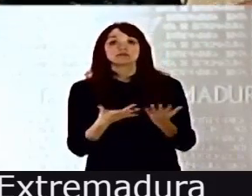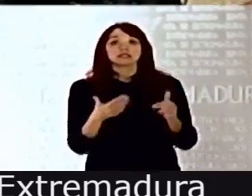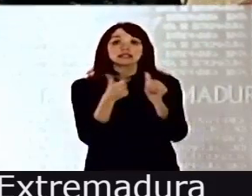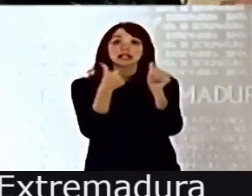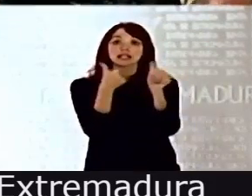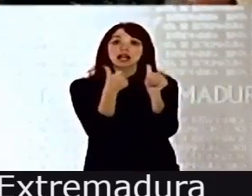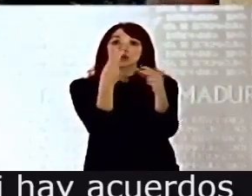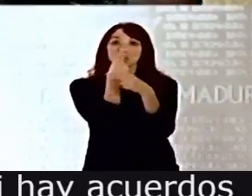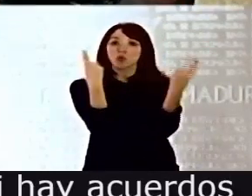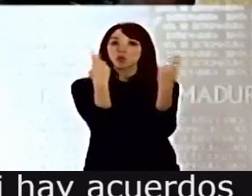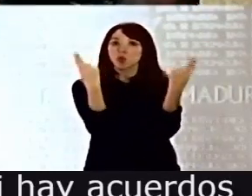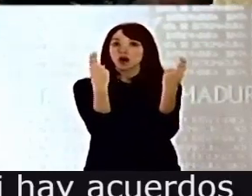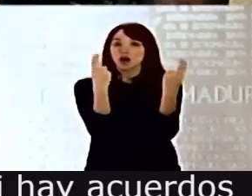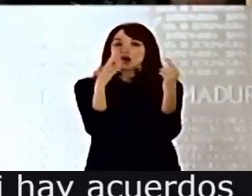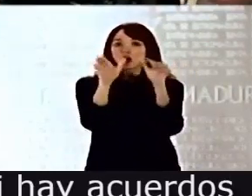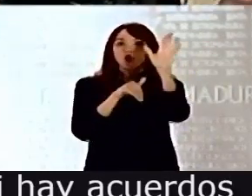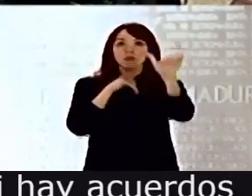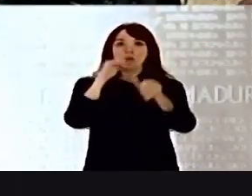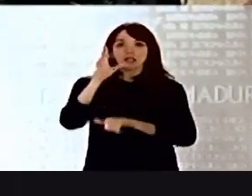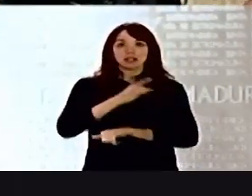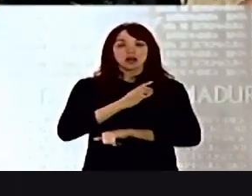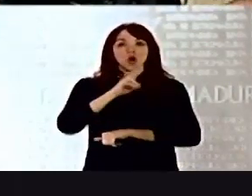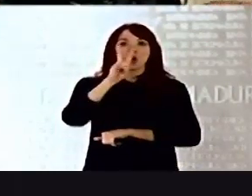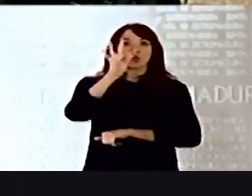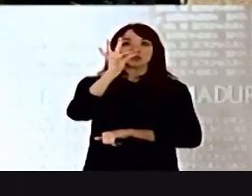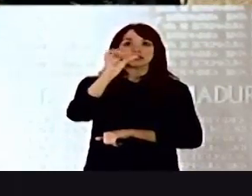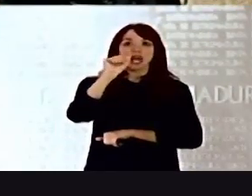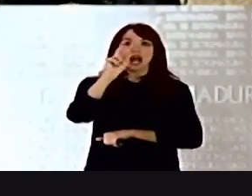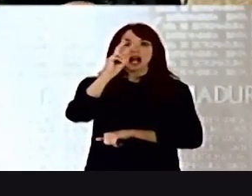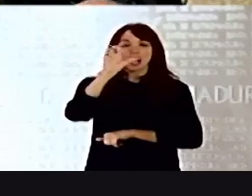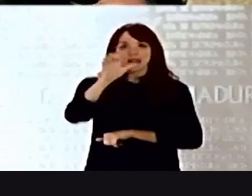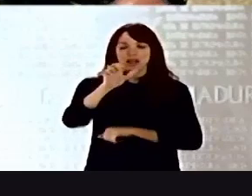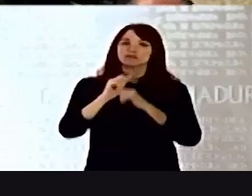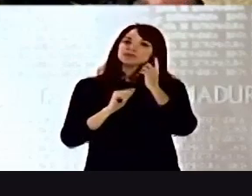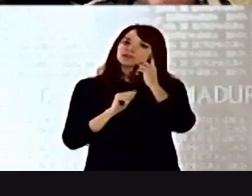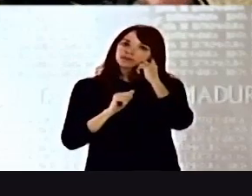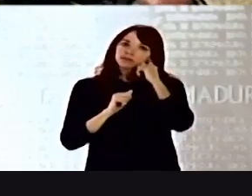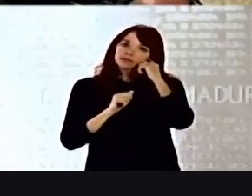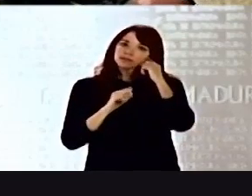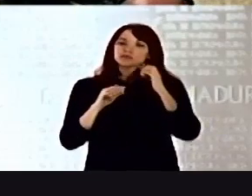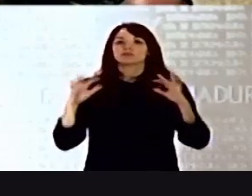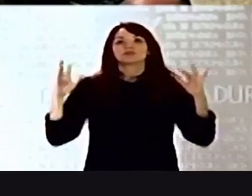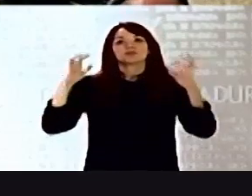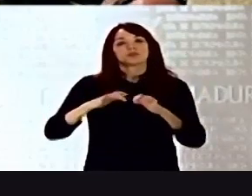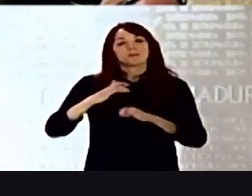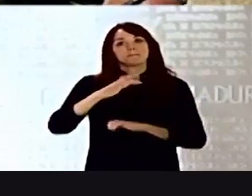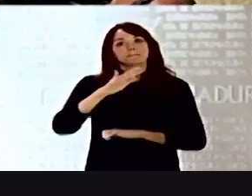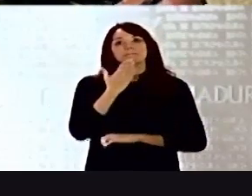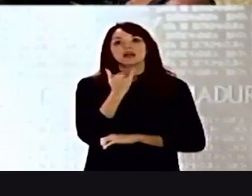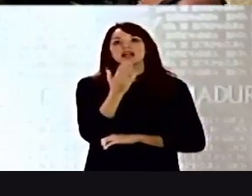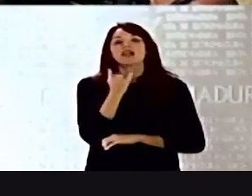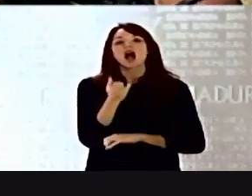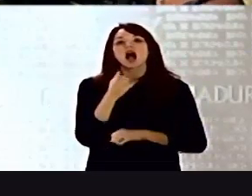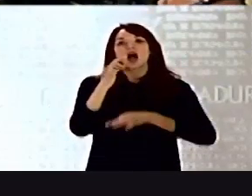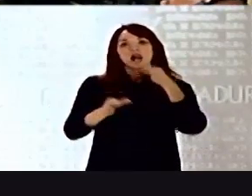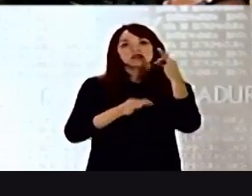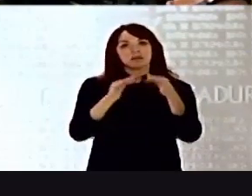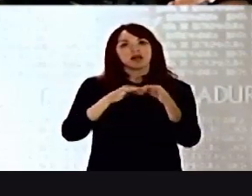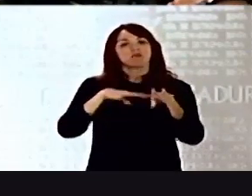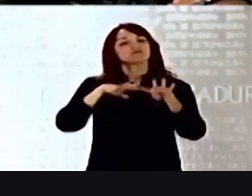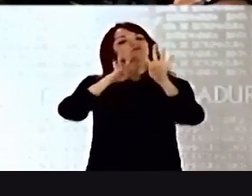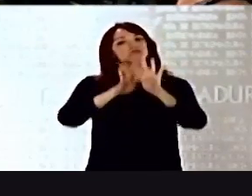de Extremadura están convocados por la Unión Sindical, por USAE. Se concentrarán en Mérida, en la Asamblea, justo para reclamar esto, que los